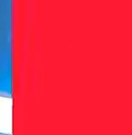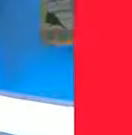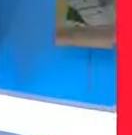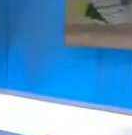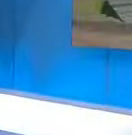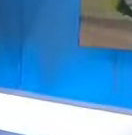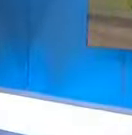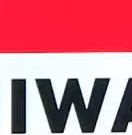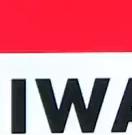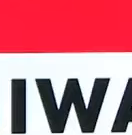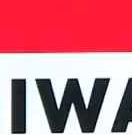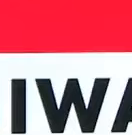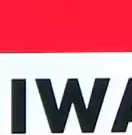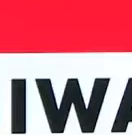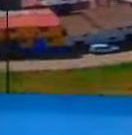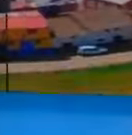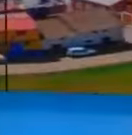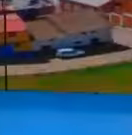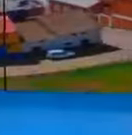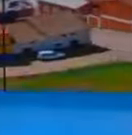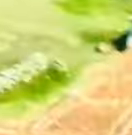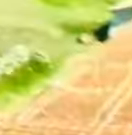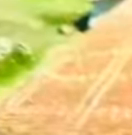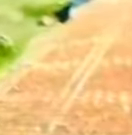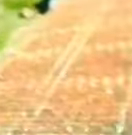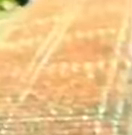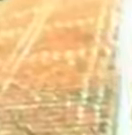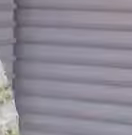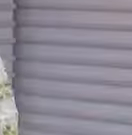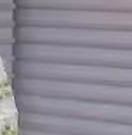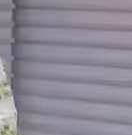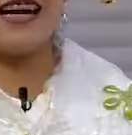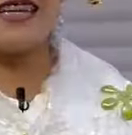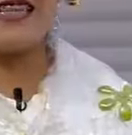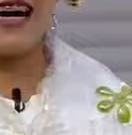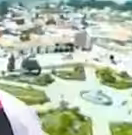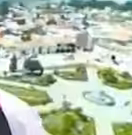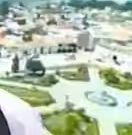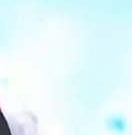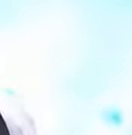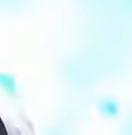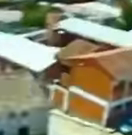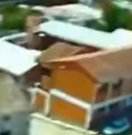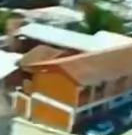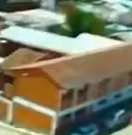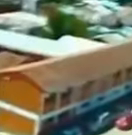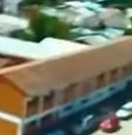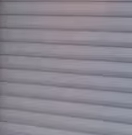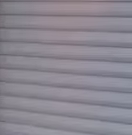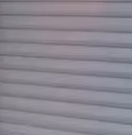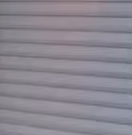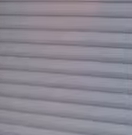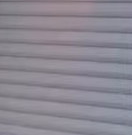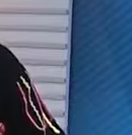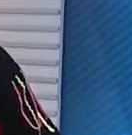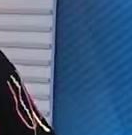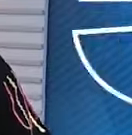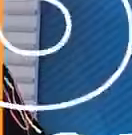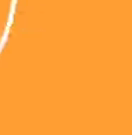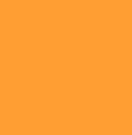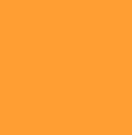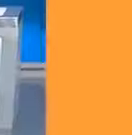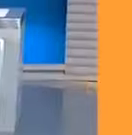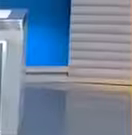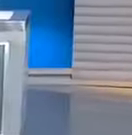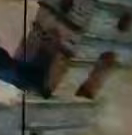5 de la mañana, Jiwasanaka, noticias actualizadas, de interés y enfocadas en los aymara hablantes del territorio nacional.